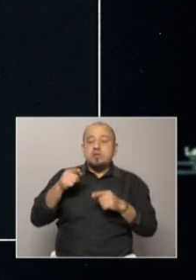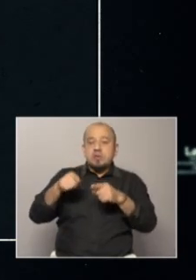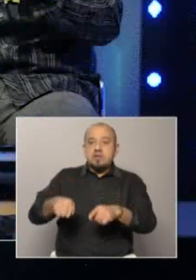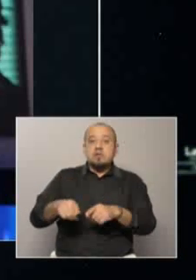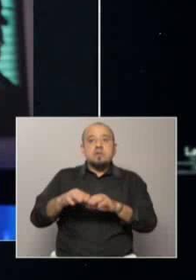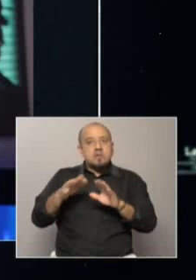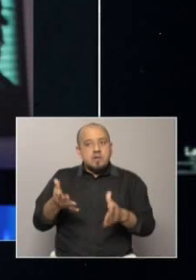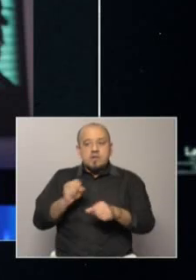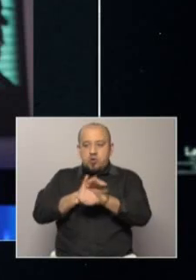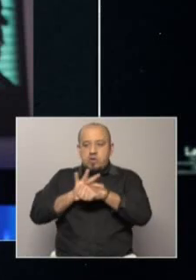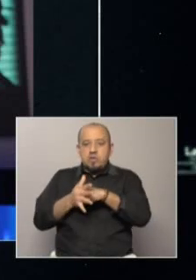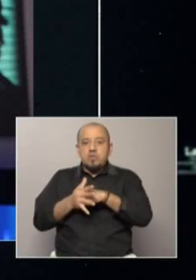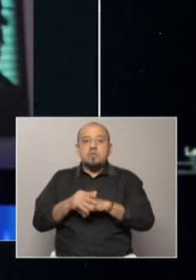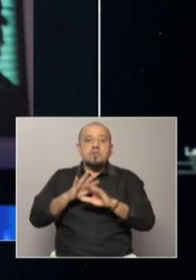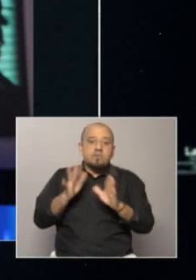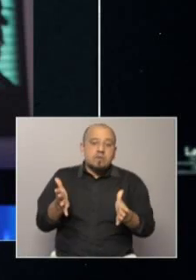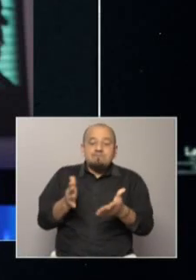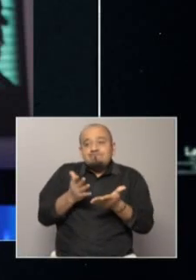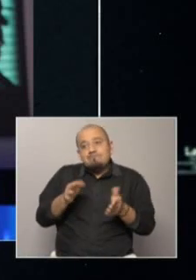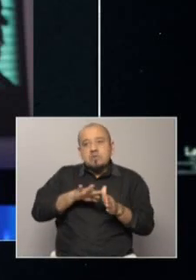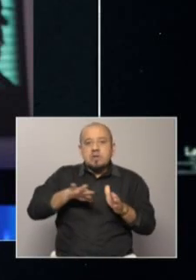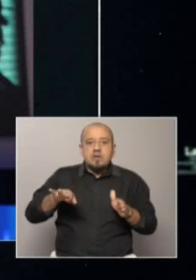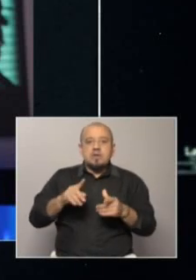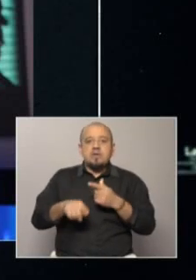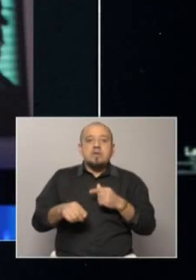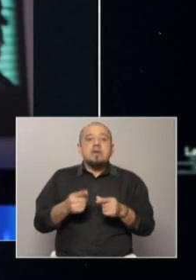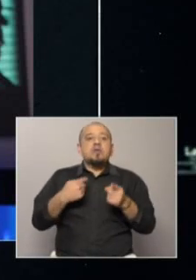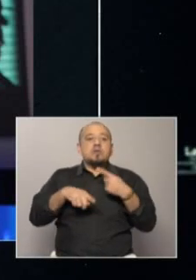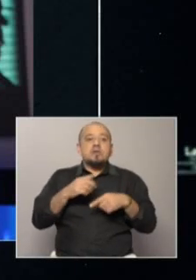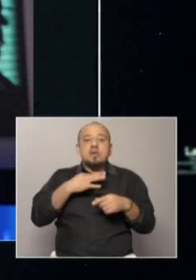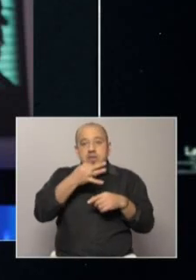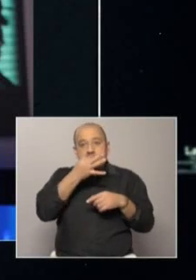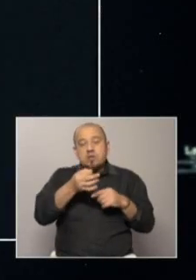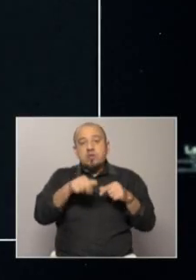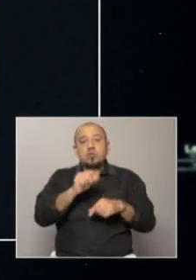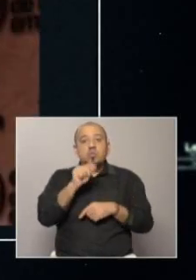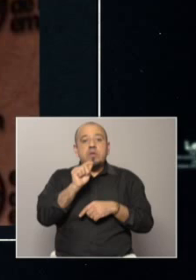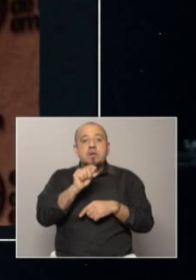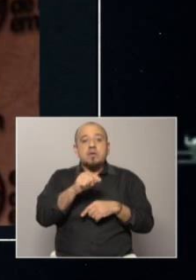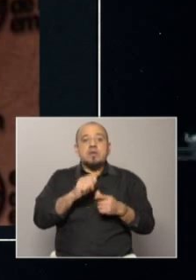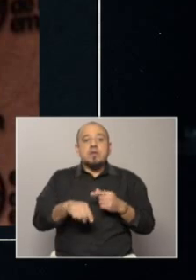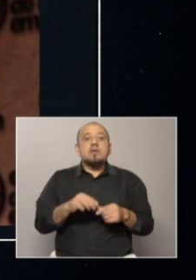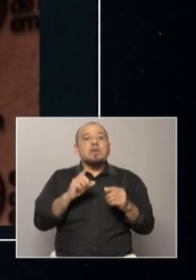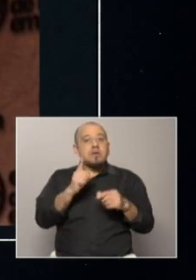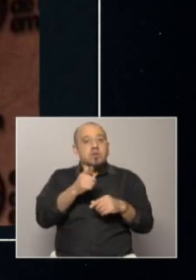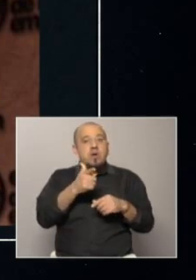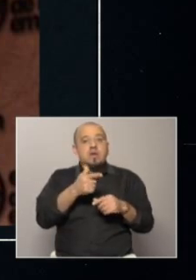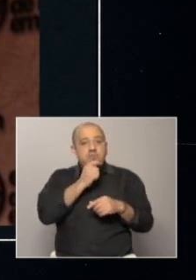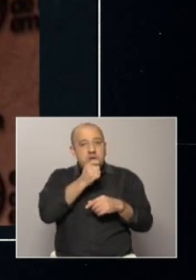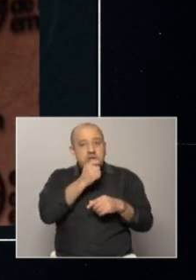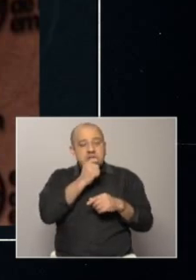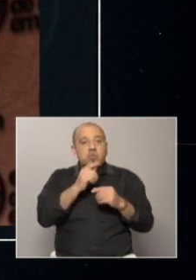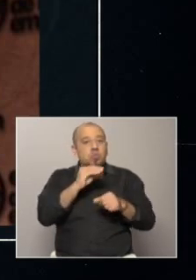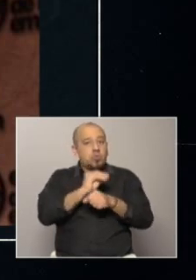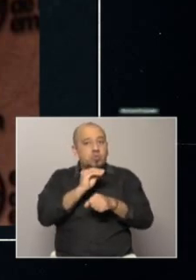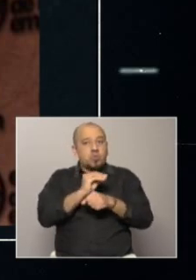en medio de la pandemia, fue desvinculado de Tele12. Ante ello, expresó a través de su cuenta de Twitter: "No hay lugar para el periodismo cultural